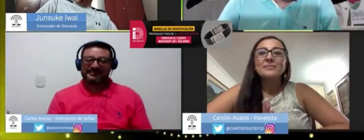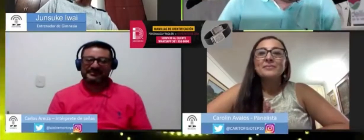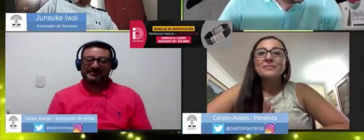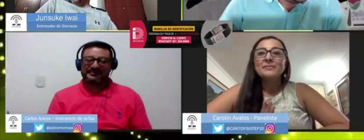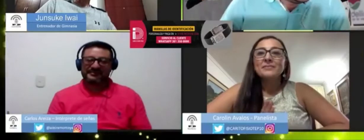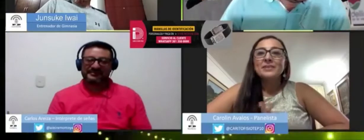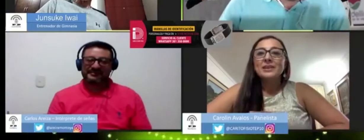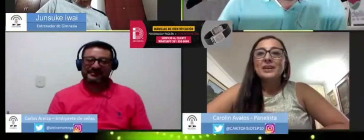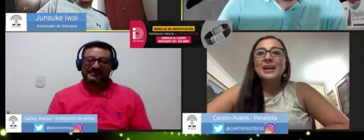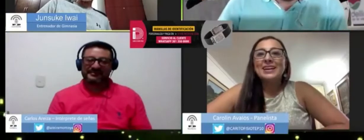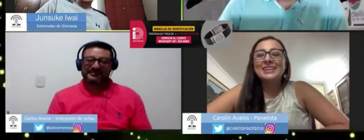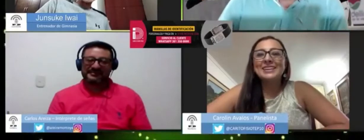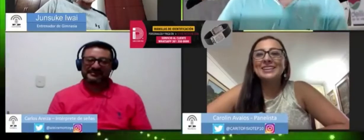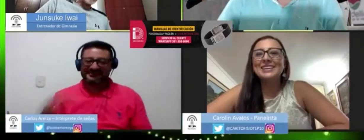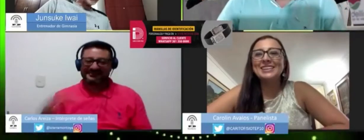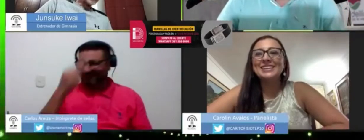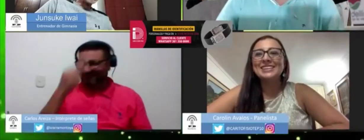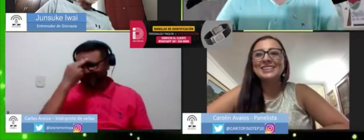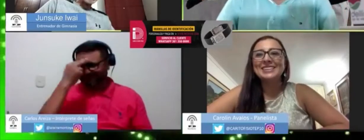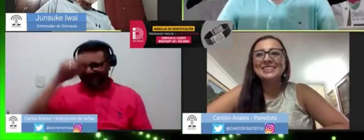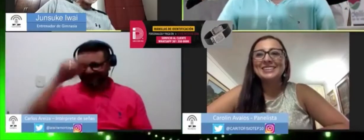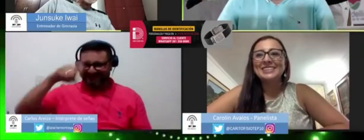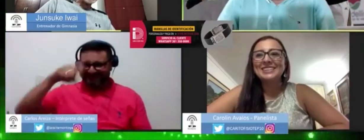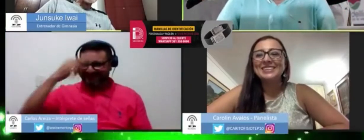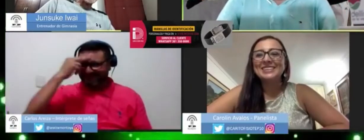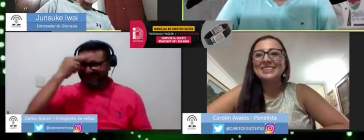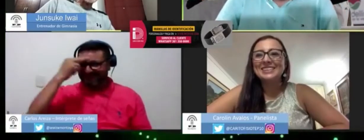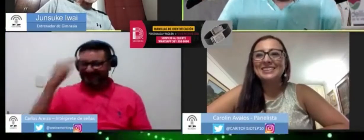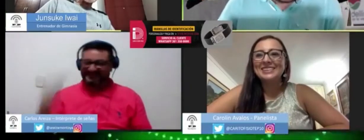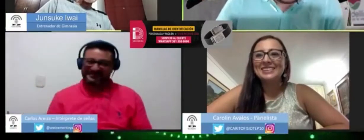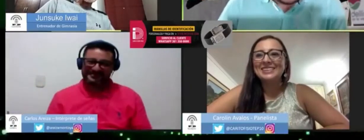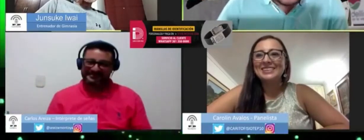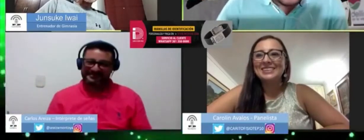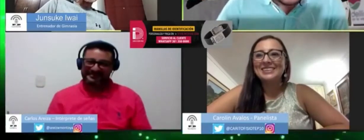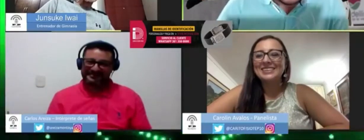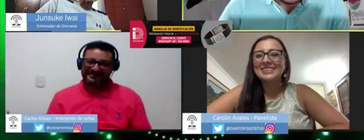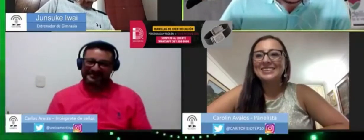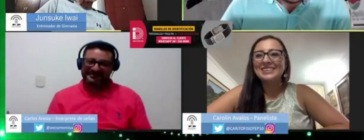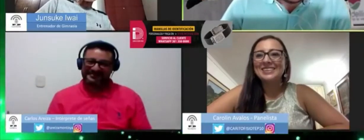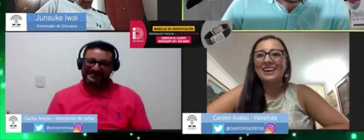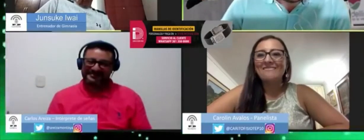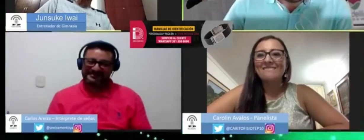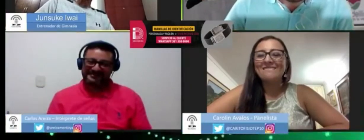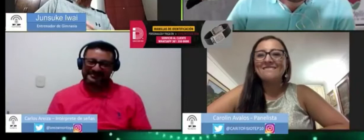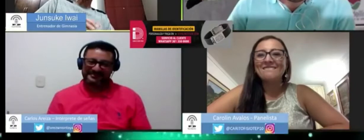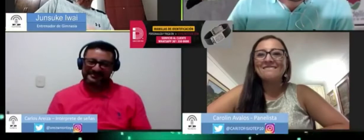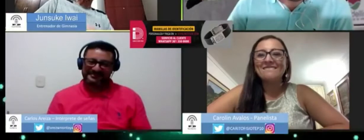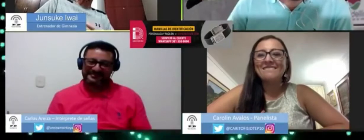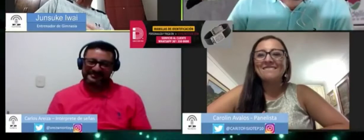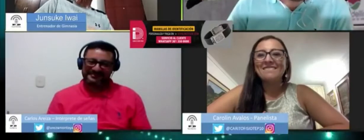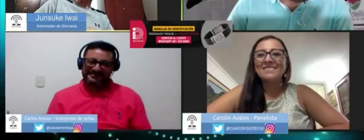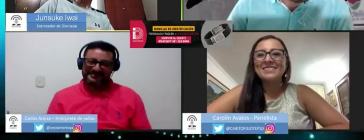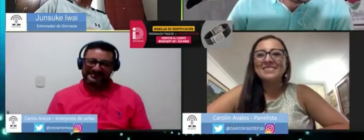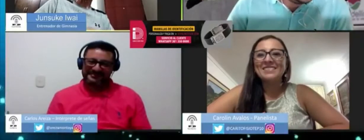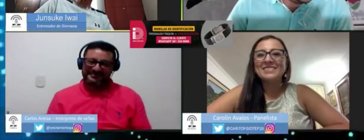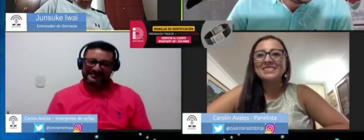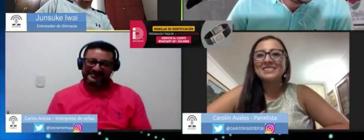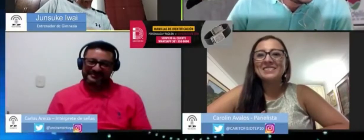¿no? Es que esa es la pregunta. Yo no me lo imagino este bravo. Sí, pero yo siempre busco un